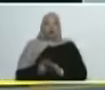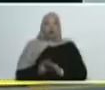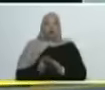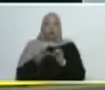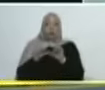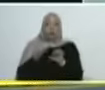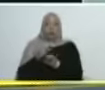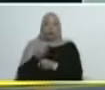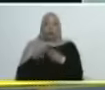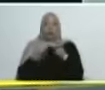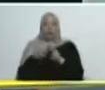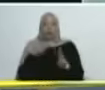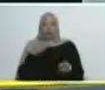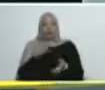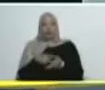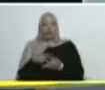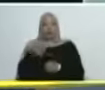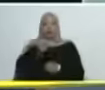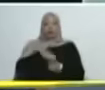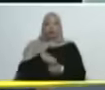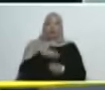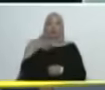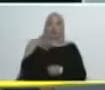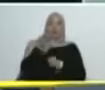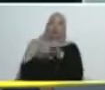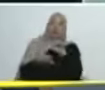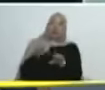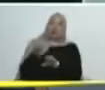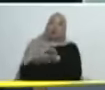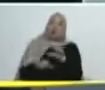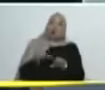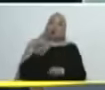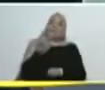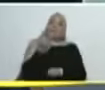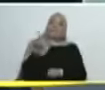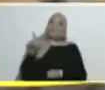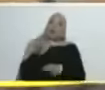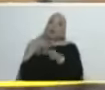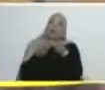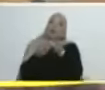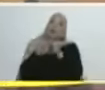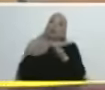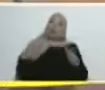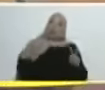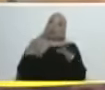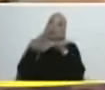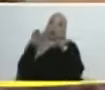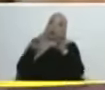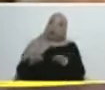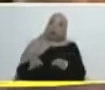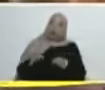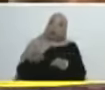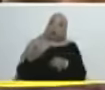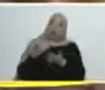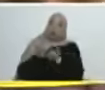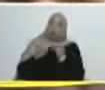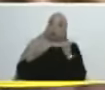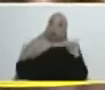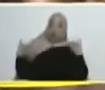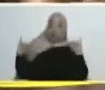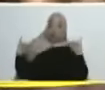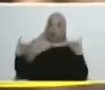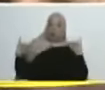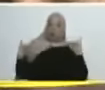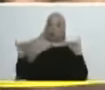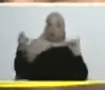la marcha en el siglo XXI, en revolución, en paz, con soberanía, con independencia,